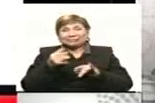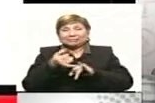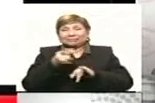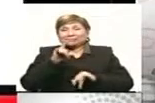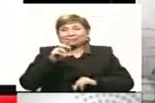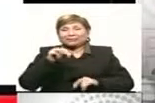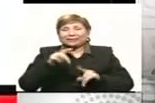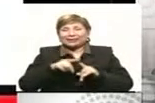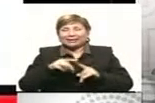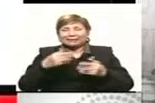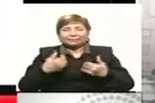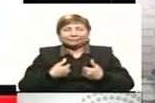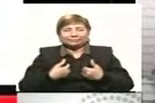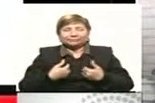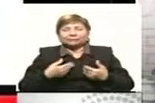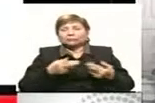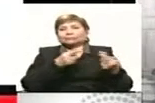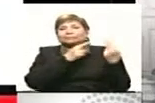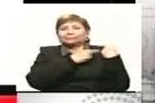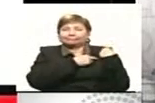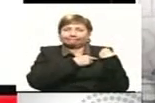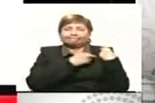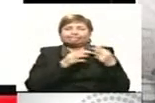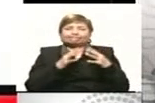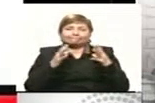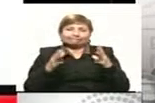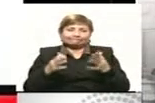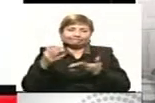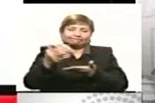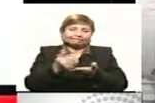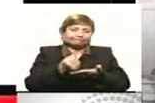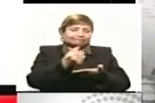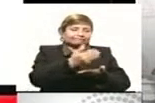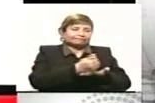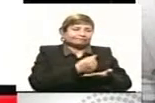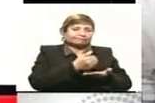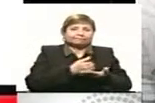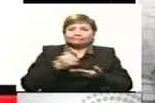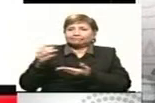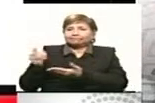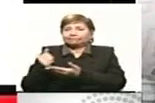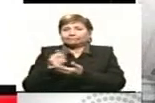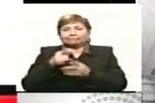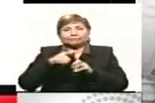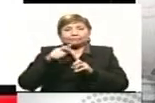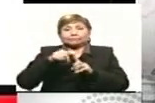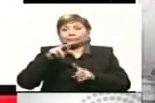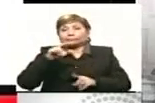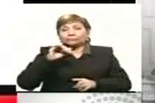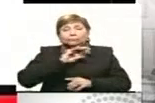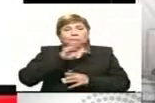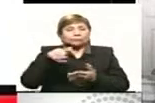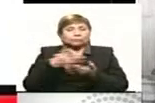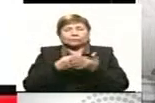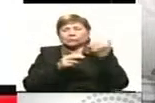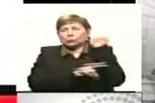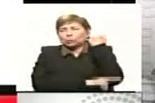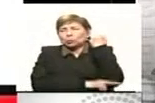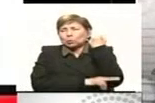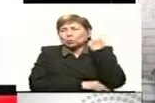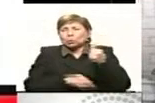ustedes saben, tiene la gran responsabilidad, pues, de la recaudación tributaria a nivel nacional, y es una tarea